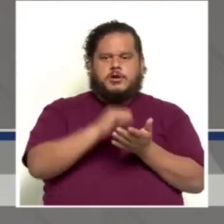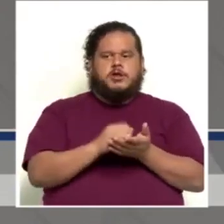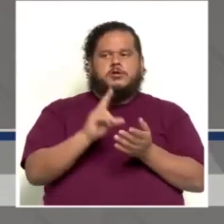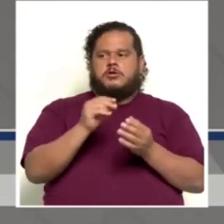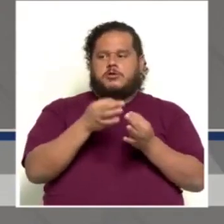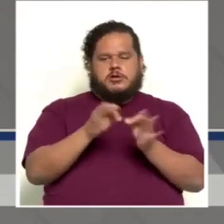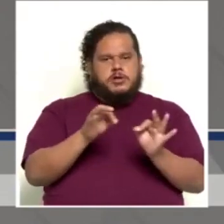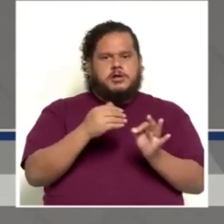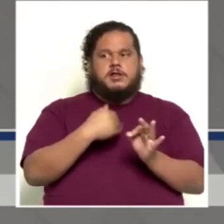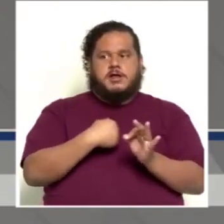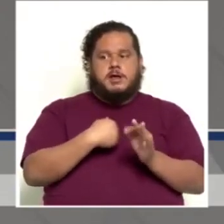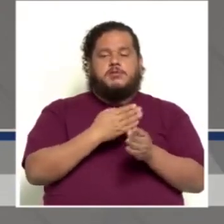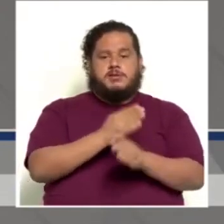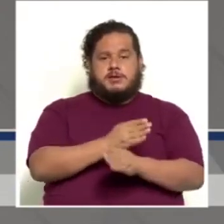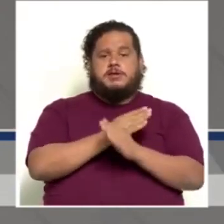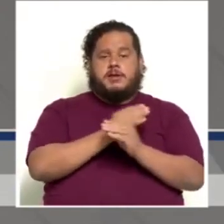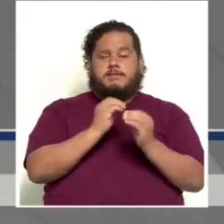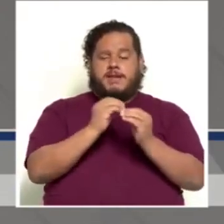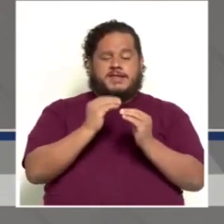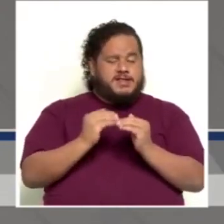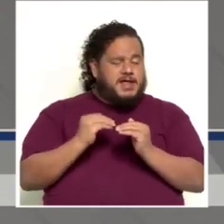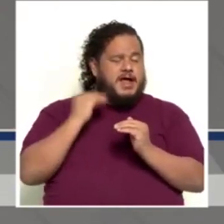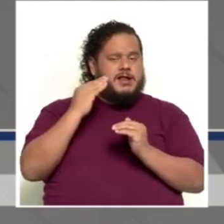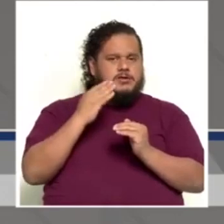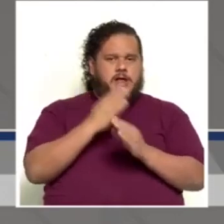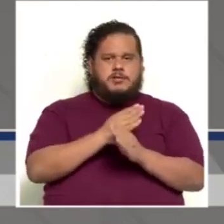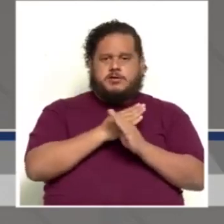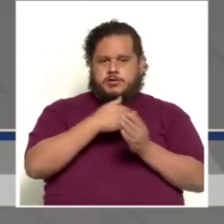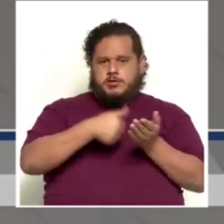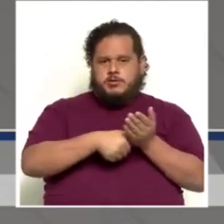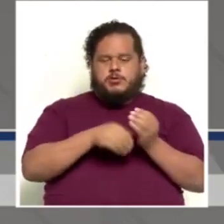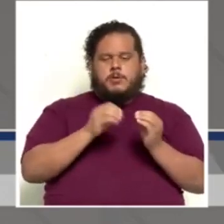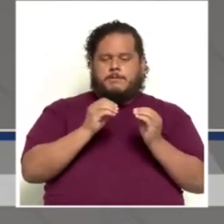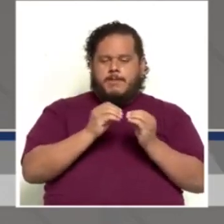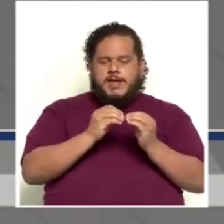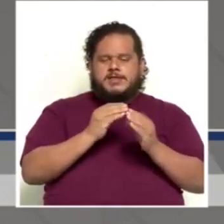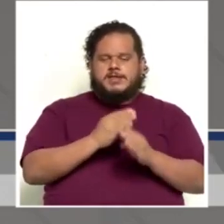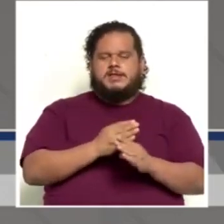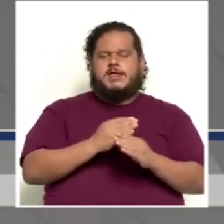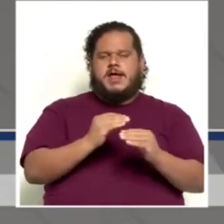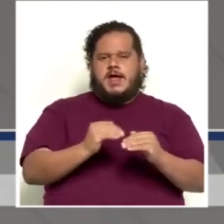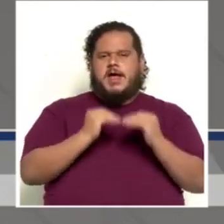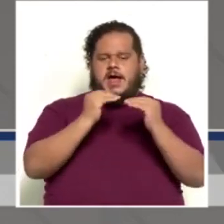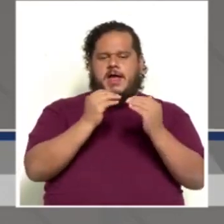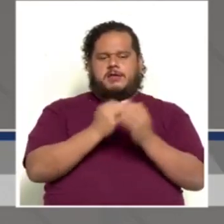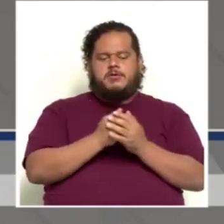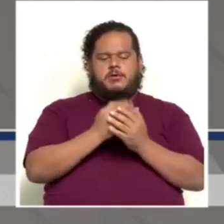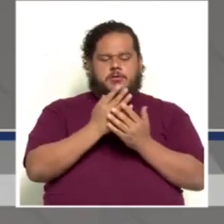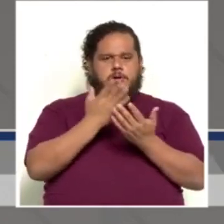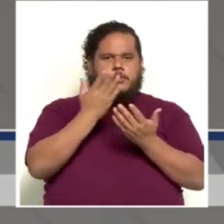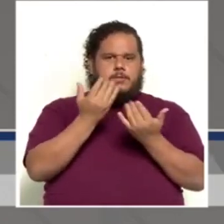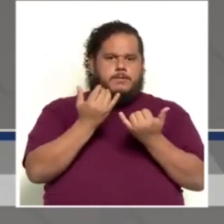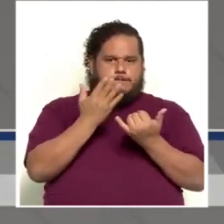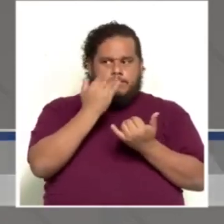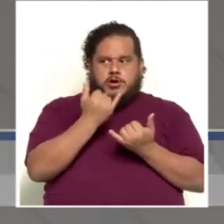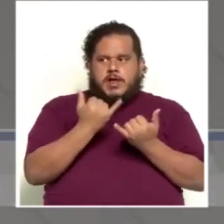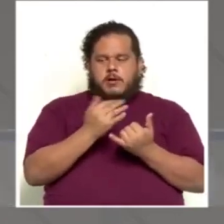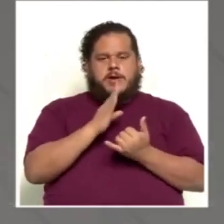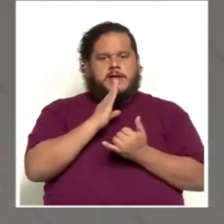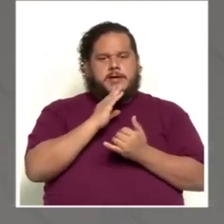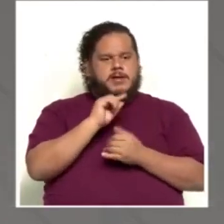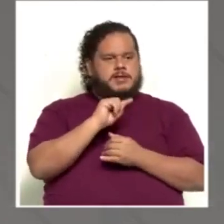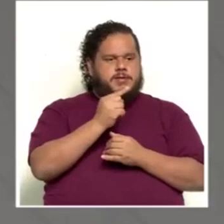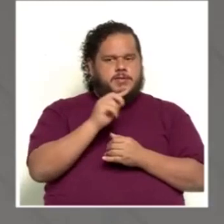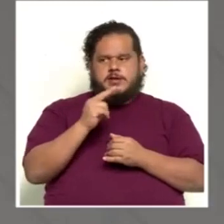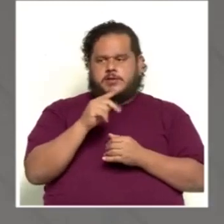el abstencionismo más alto de las primeras rondas, porque ahora hay que hablar así en términos de primeras y segundas rondas, de todo